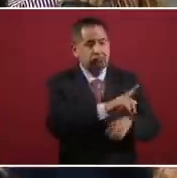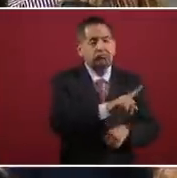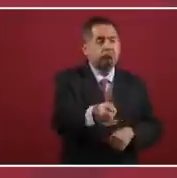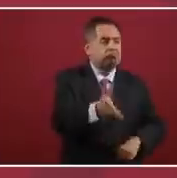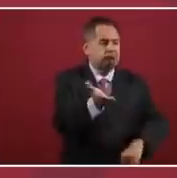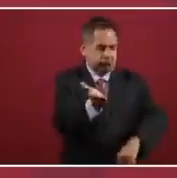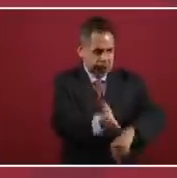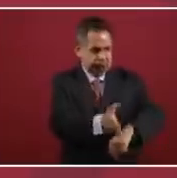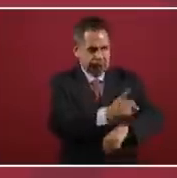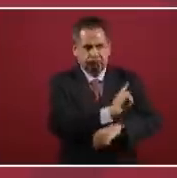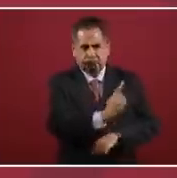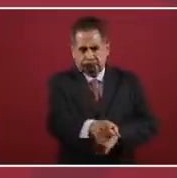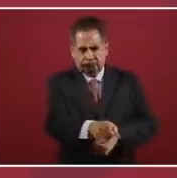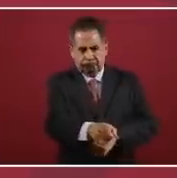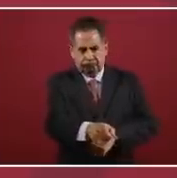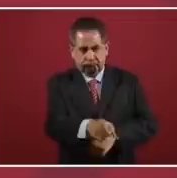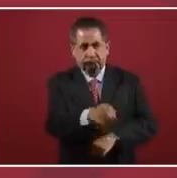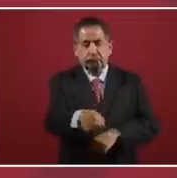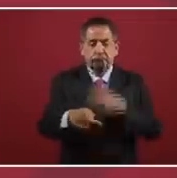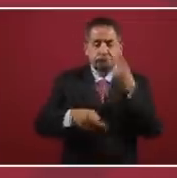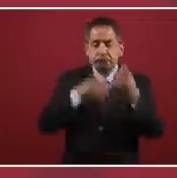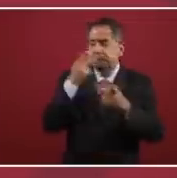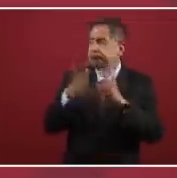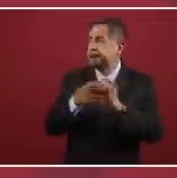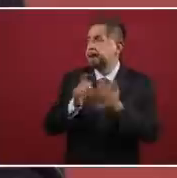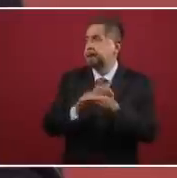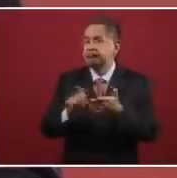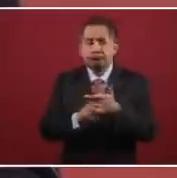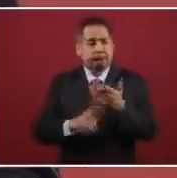a este columnista,